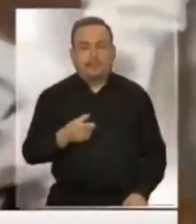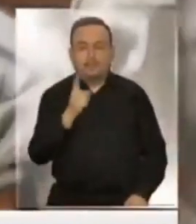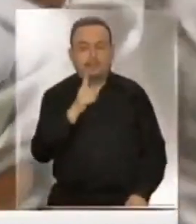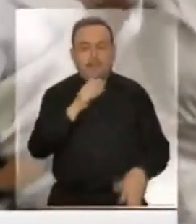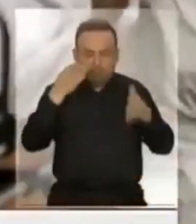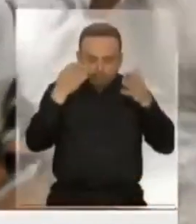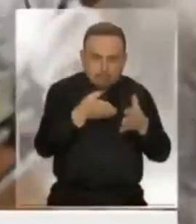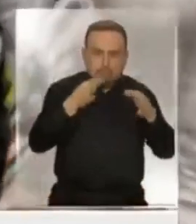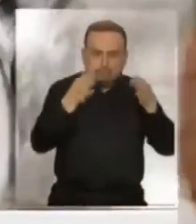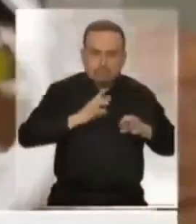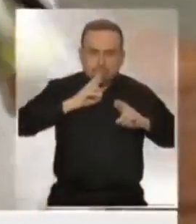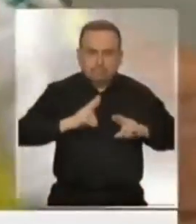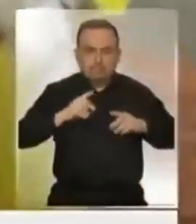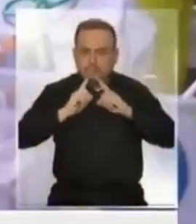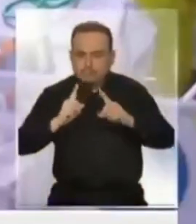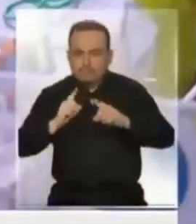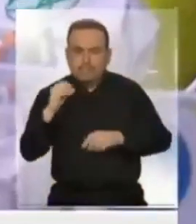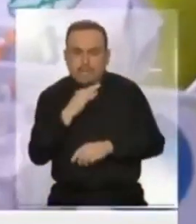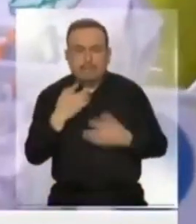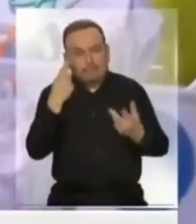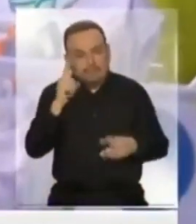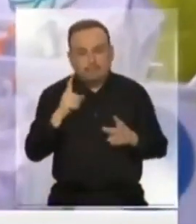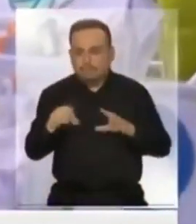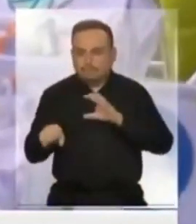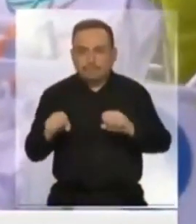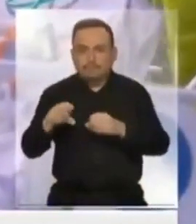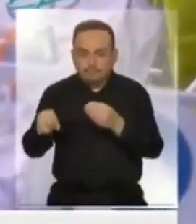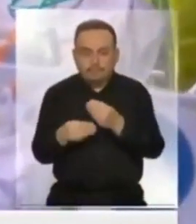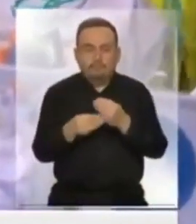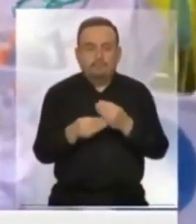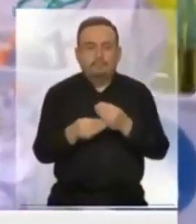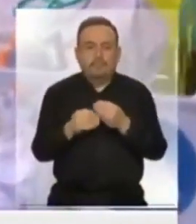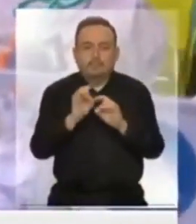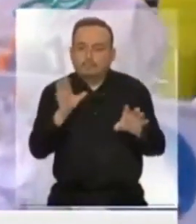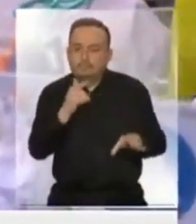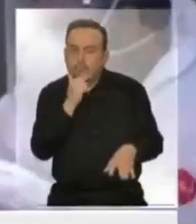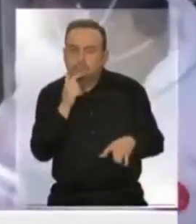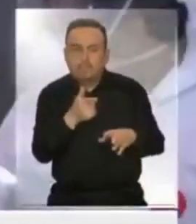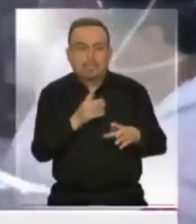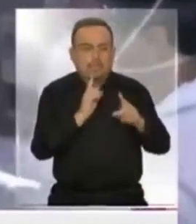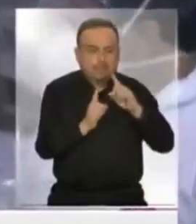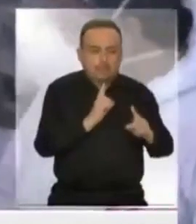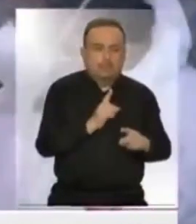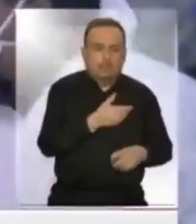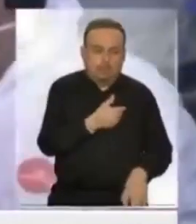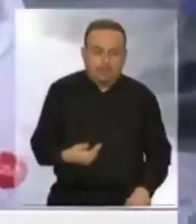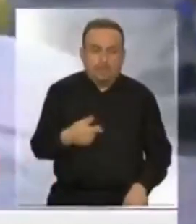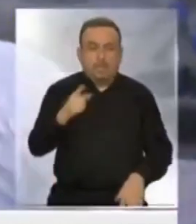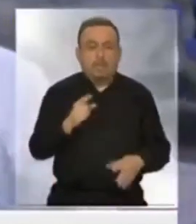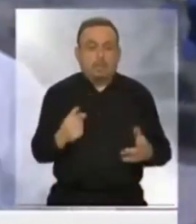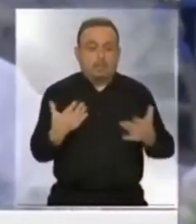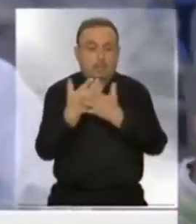hubo 10.000 nuevos casos, está llegando a 140.000 con casi 9.500 muertes. Y lo que